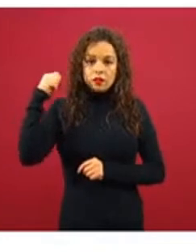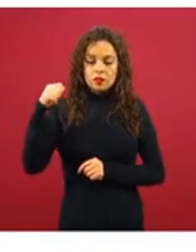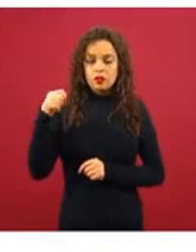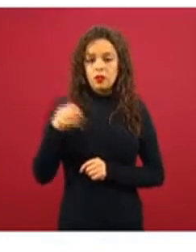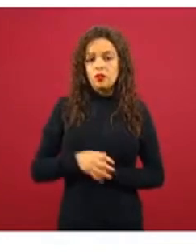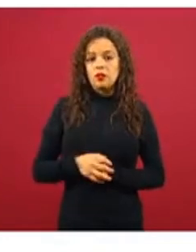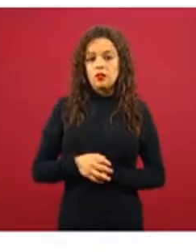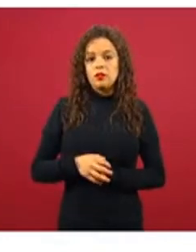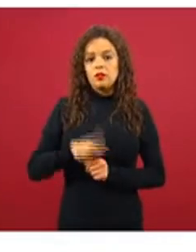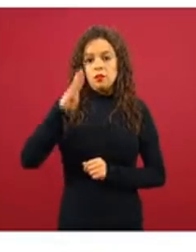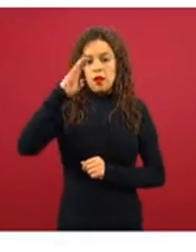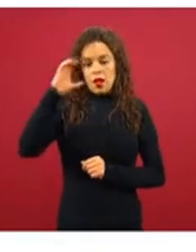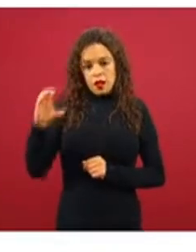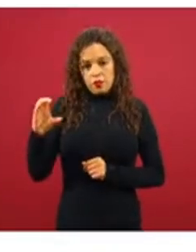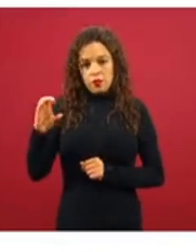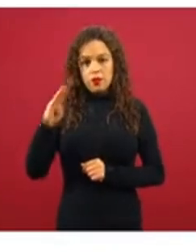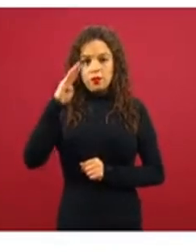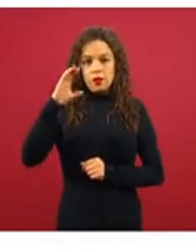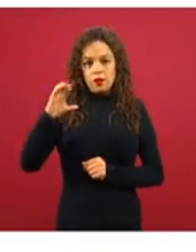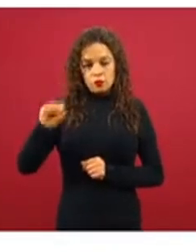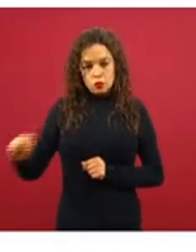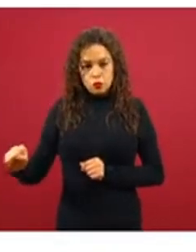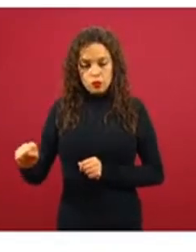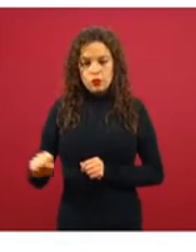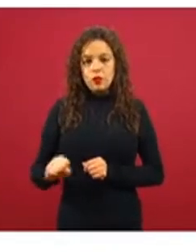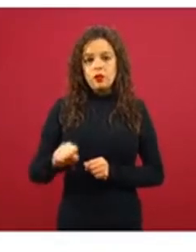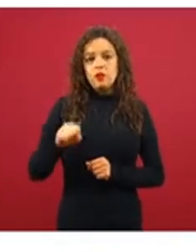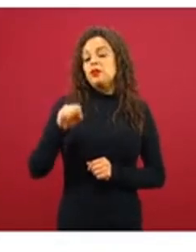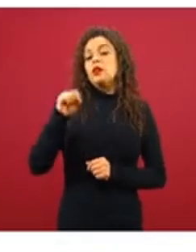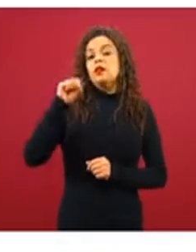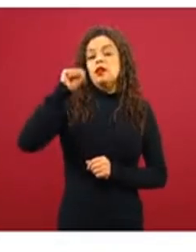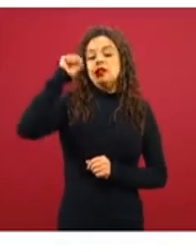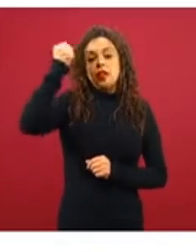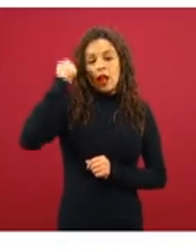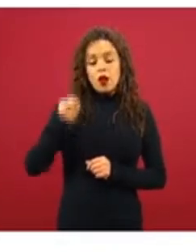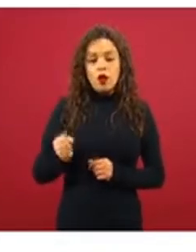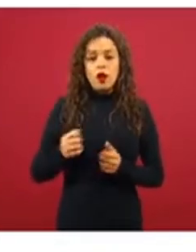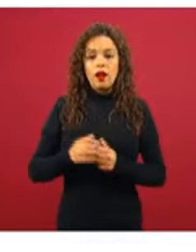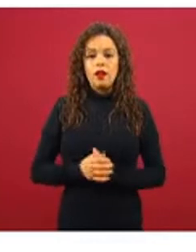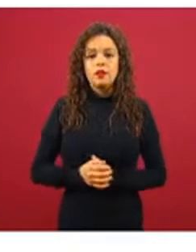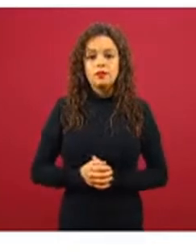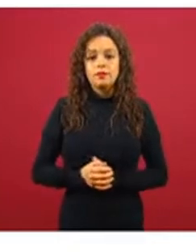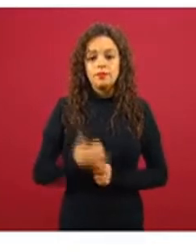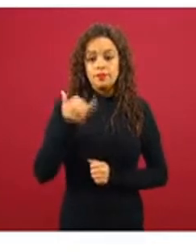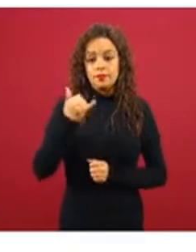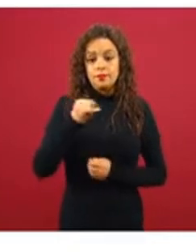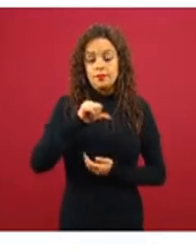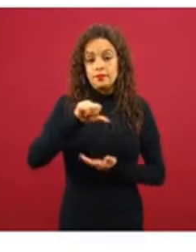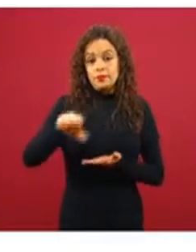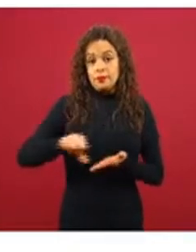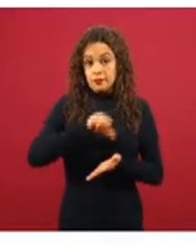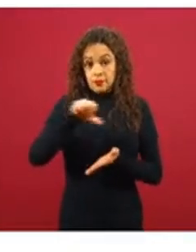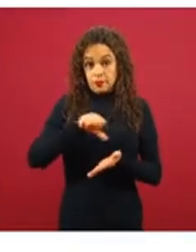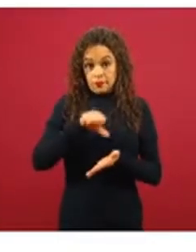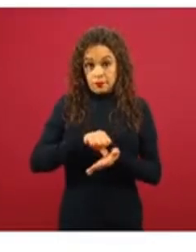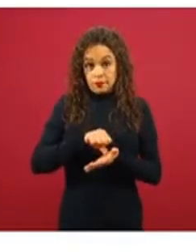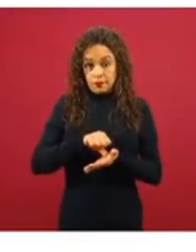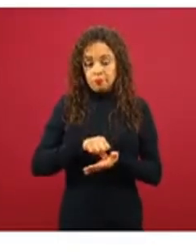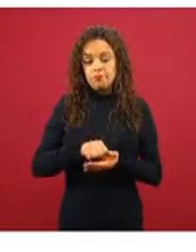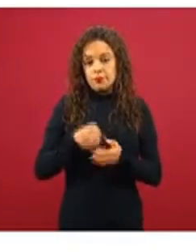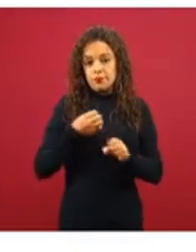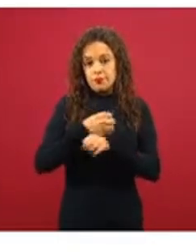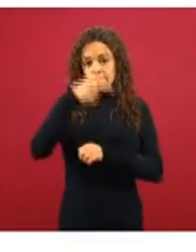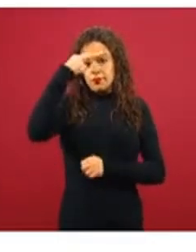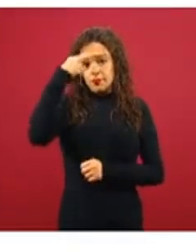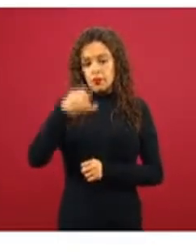la Baja California Sur, Sinaloa, y lógicamente en el centro destacan el Estado de México, la Ciudad